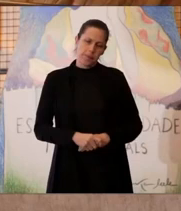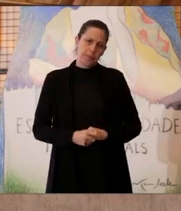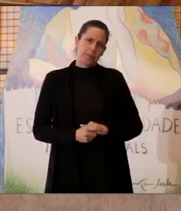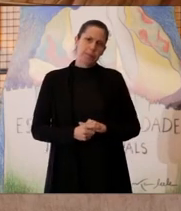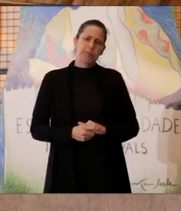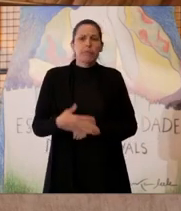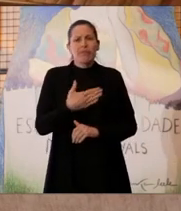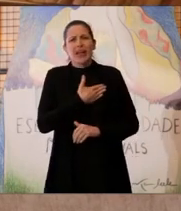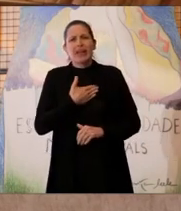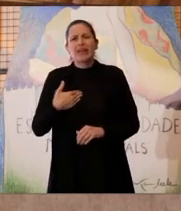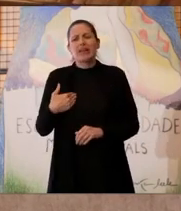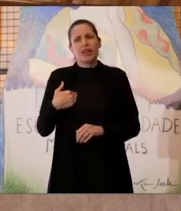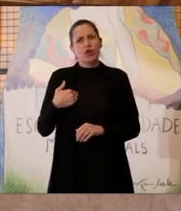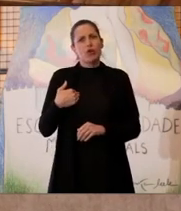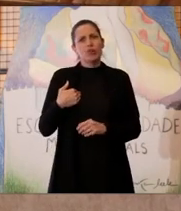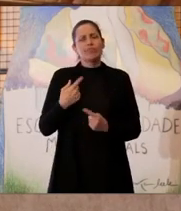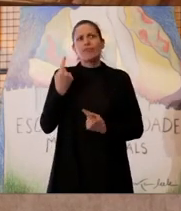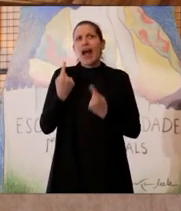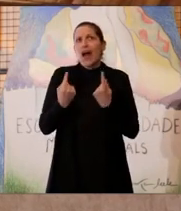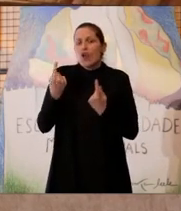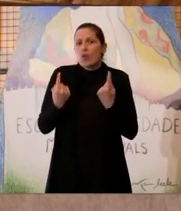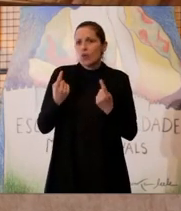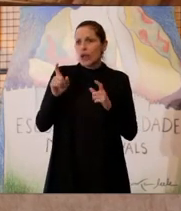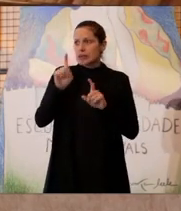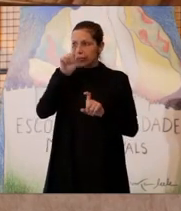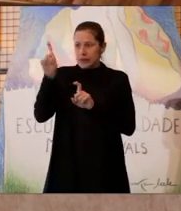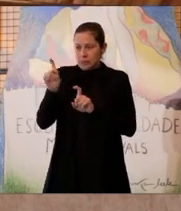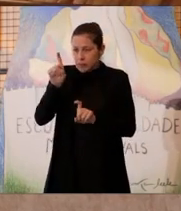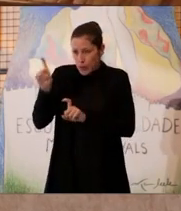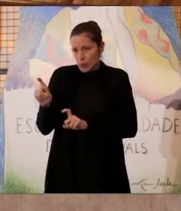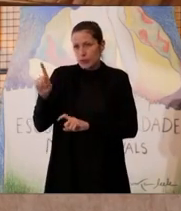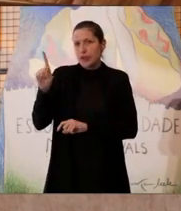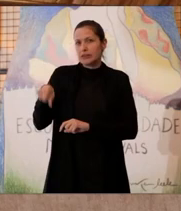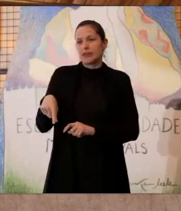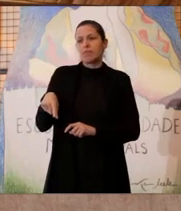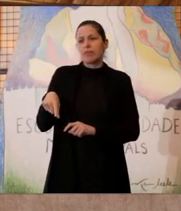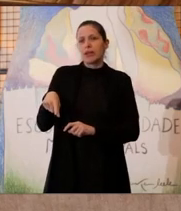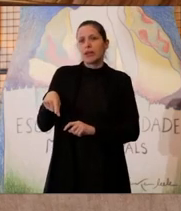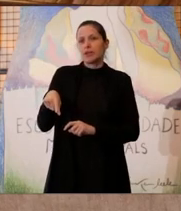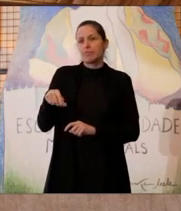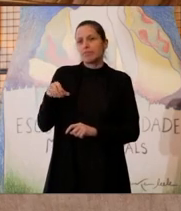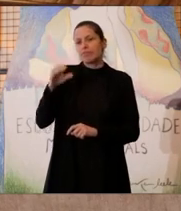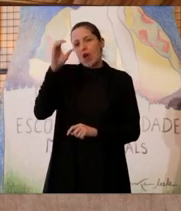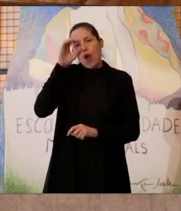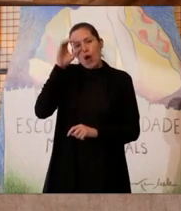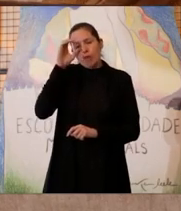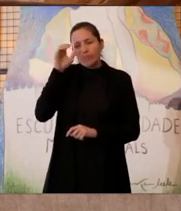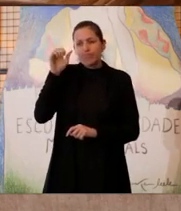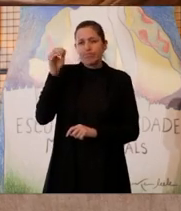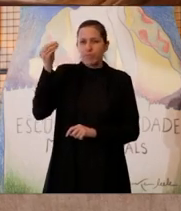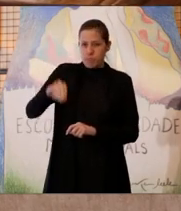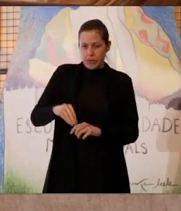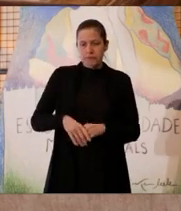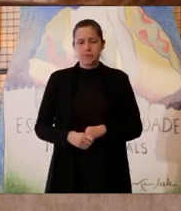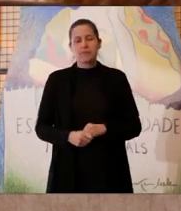quería haceros algunas preguntas y observaciones a las dos no Bueno me ha